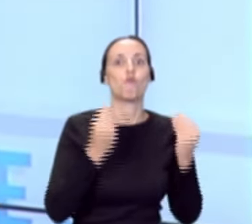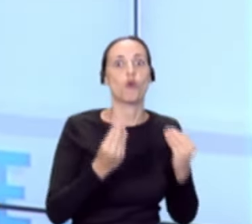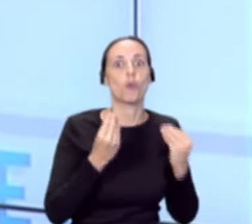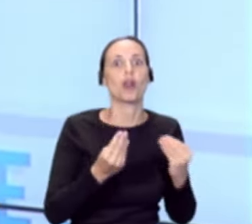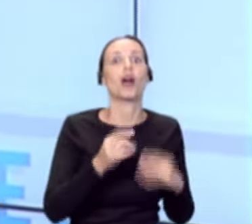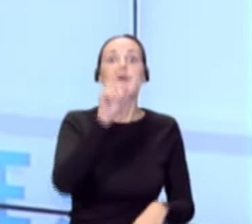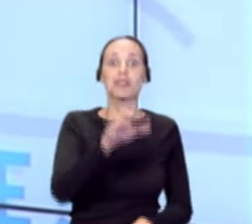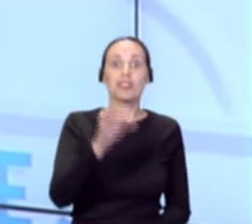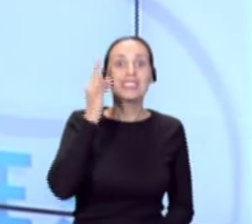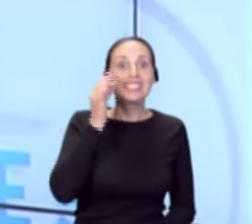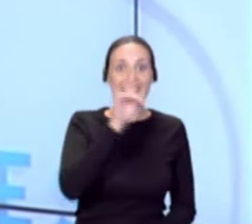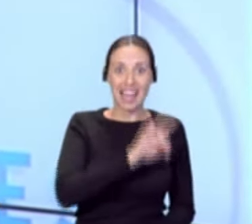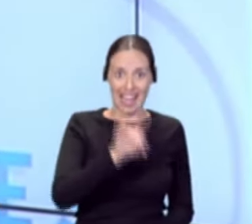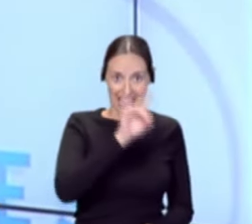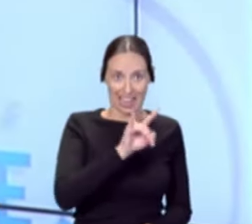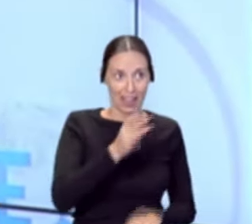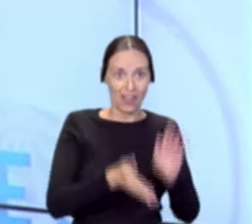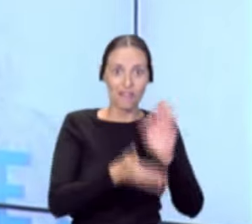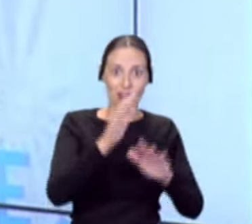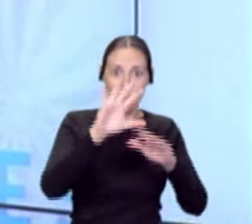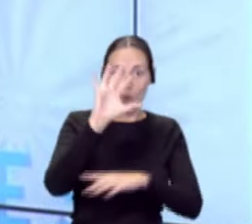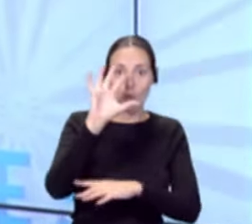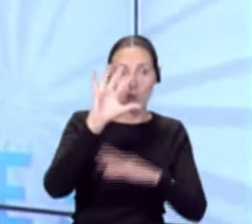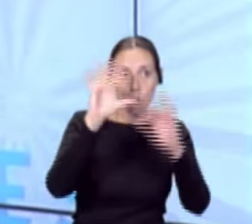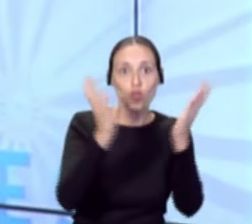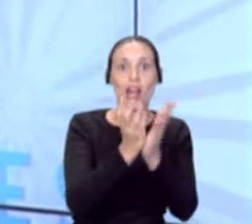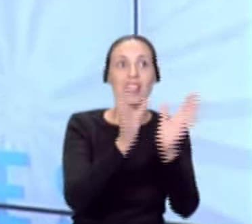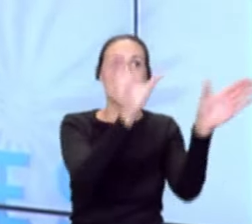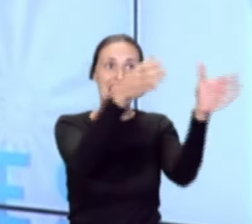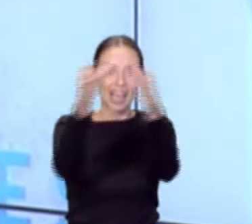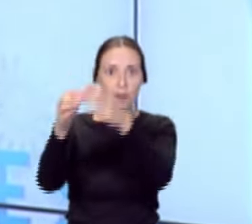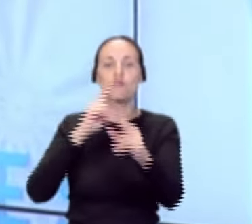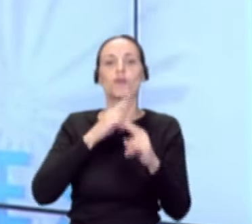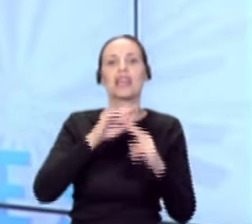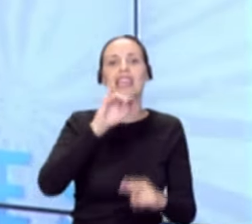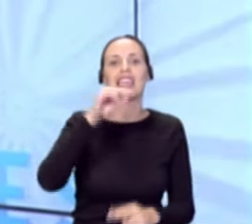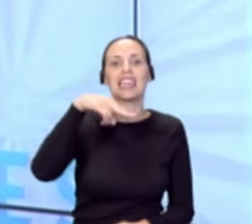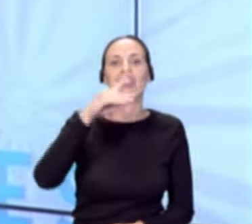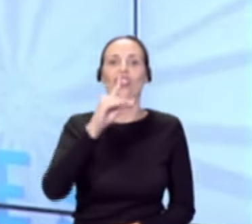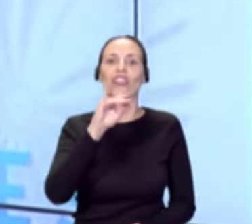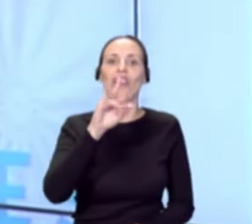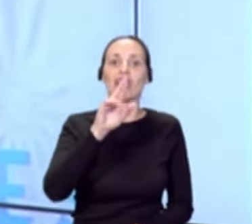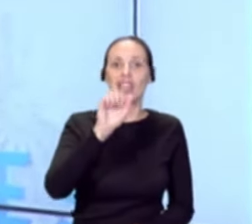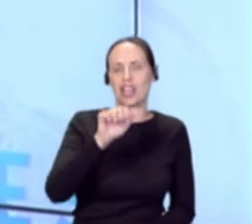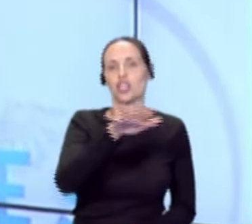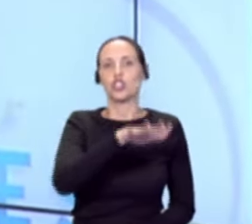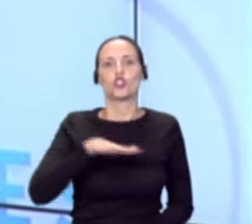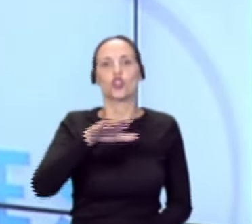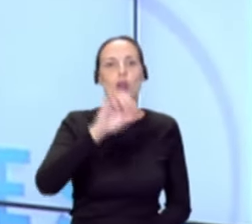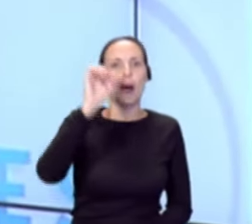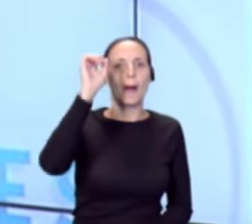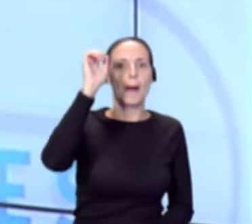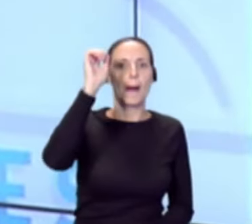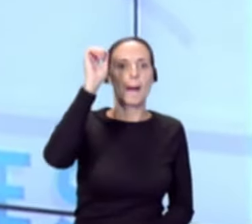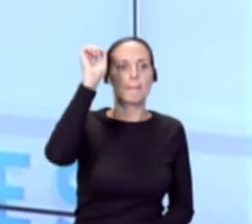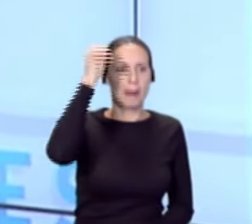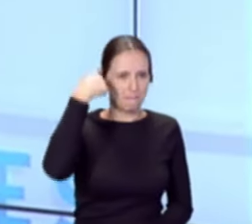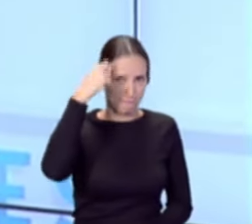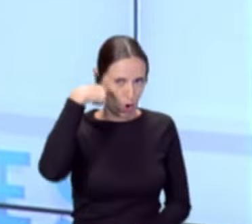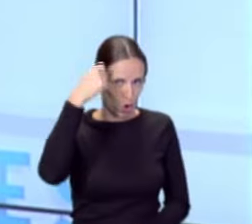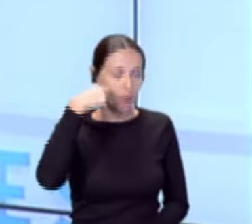al Mundial de Equipos, que se llama Indira, y ahora es un Mundial que se hace por equipos en Pamplona y tenemos una representante canaria.